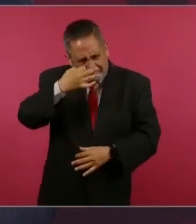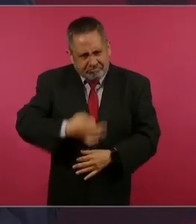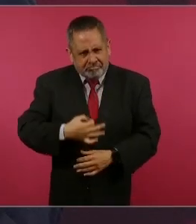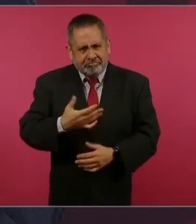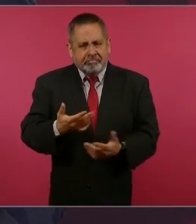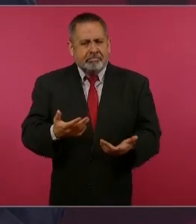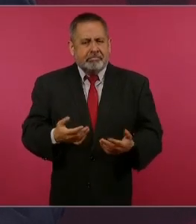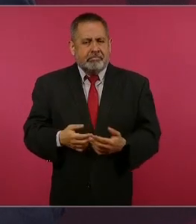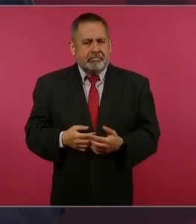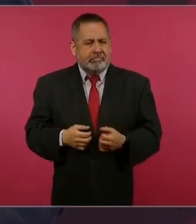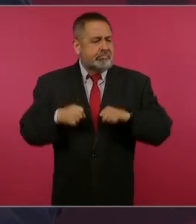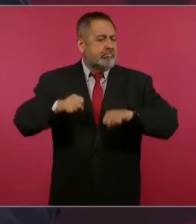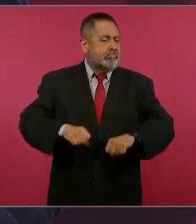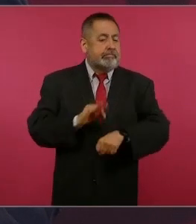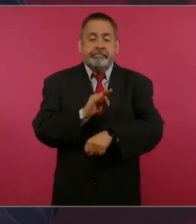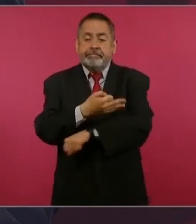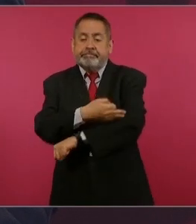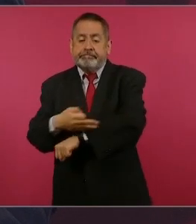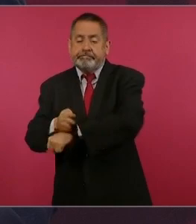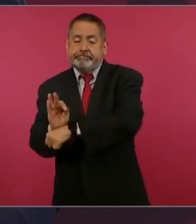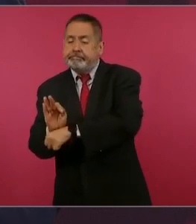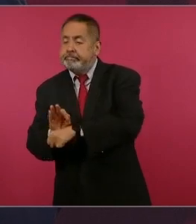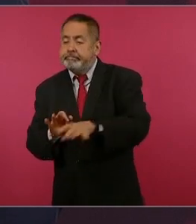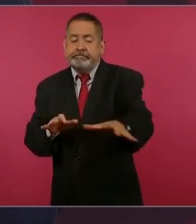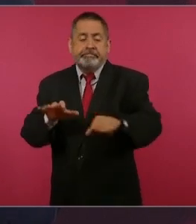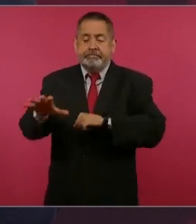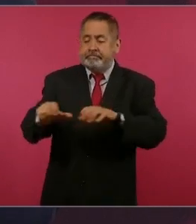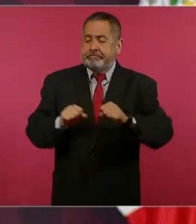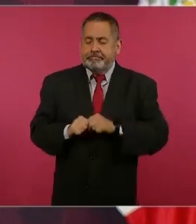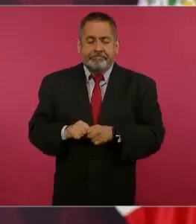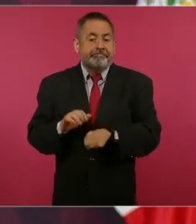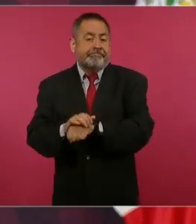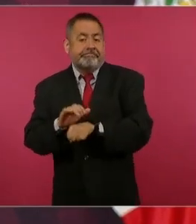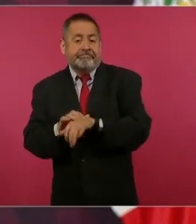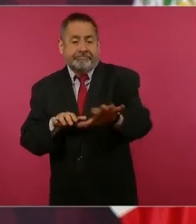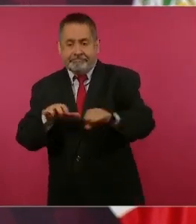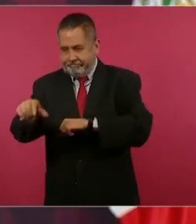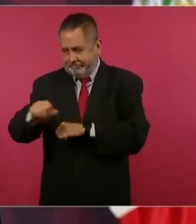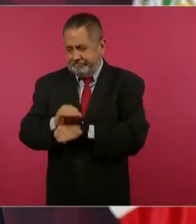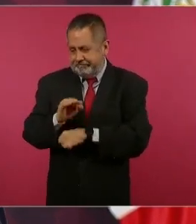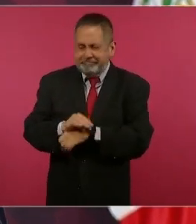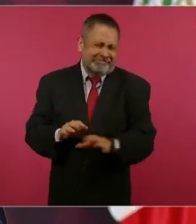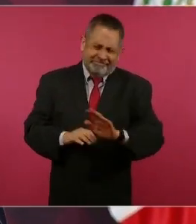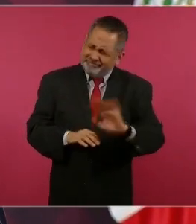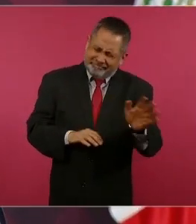no al nepotismo, no al amiguismo,